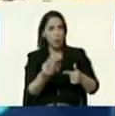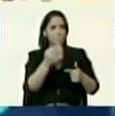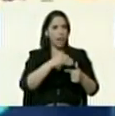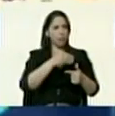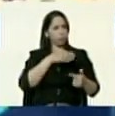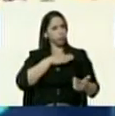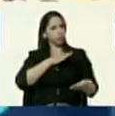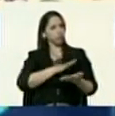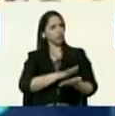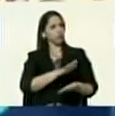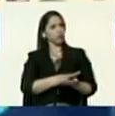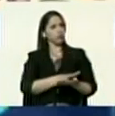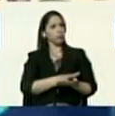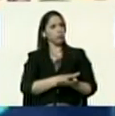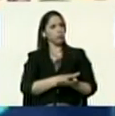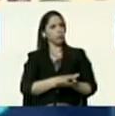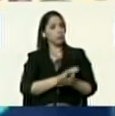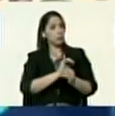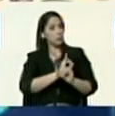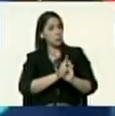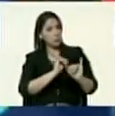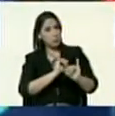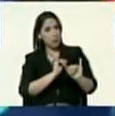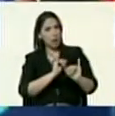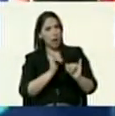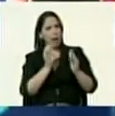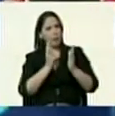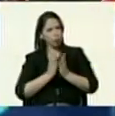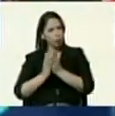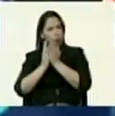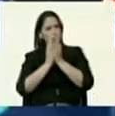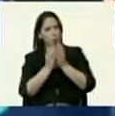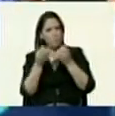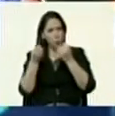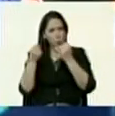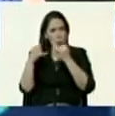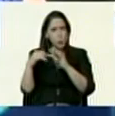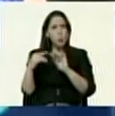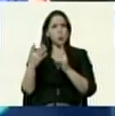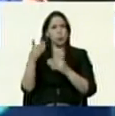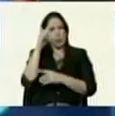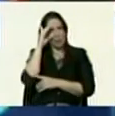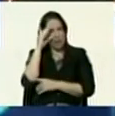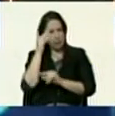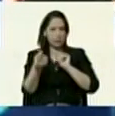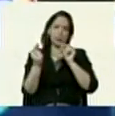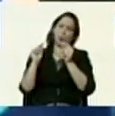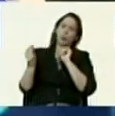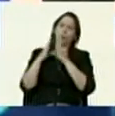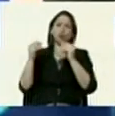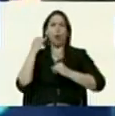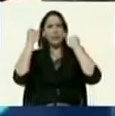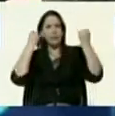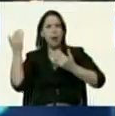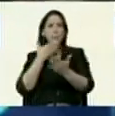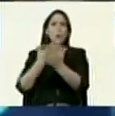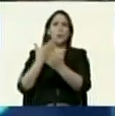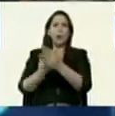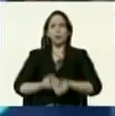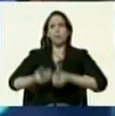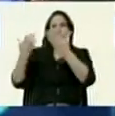serenidad. Y ya, ella estudió bastante y discutimos todas las ideas y propuestas que había que llevar a la Asamblea